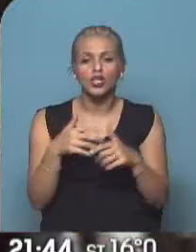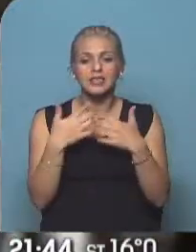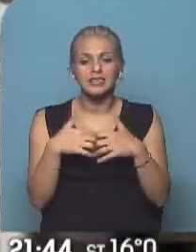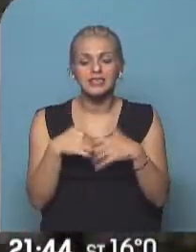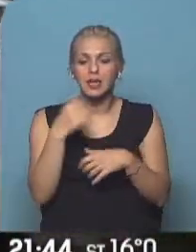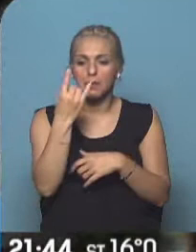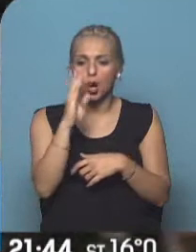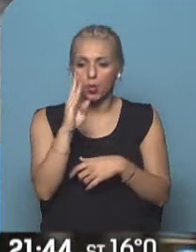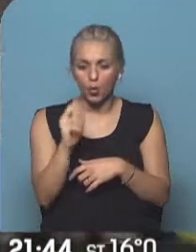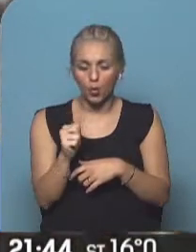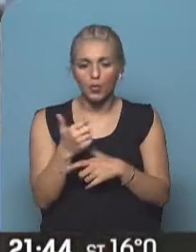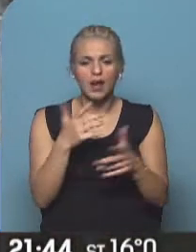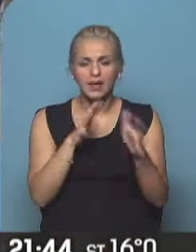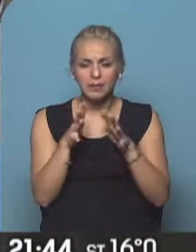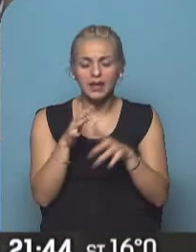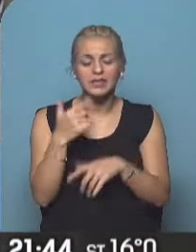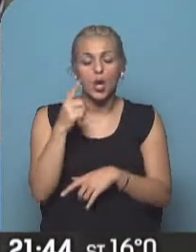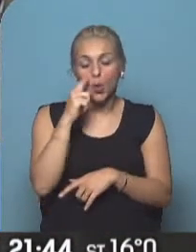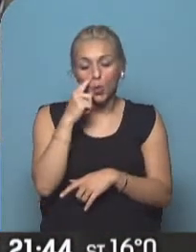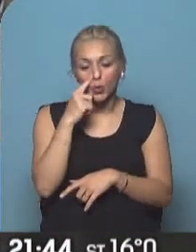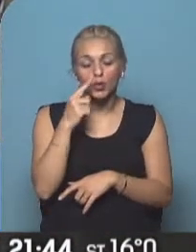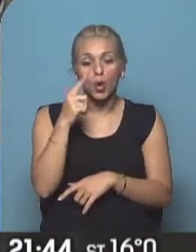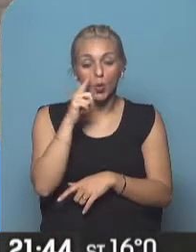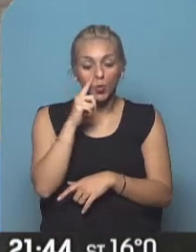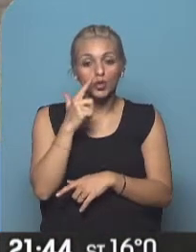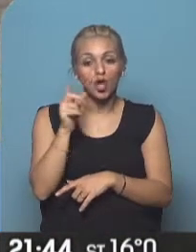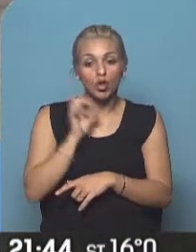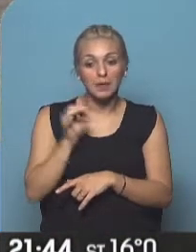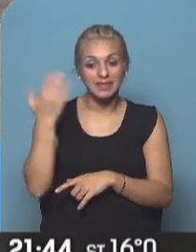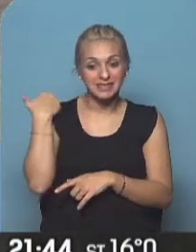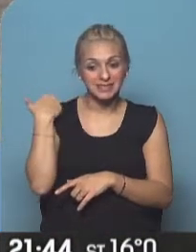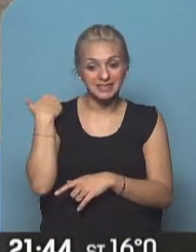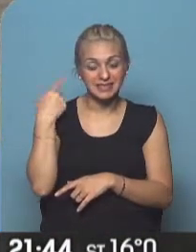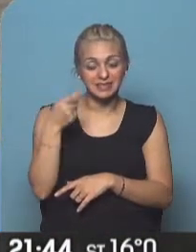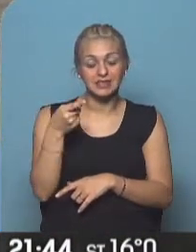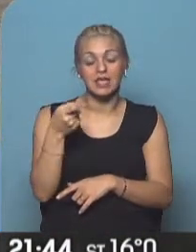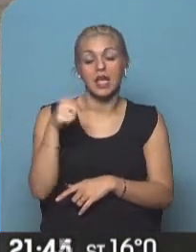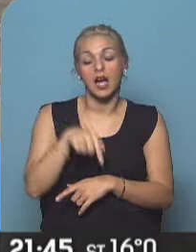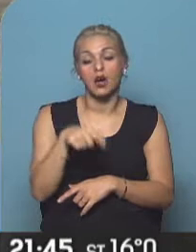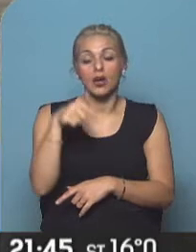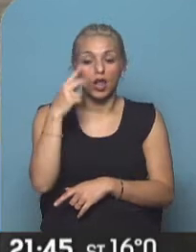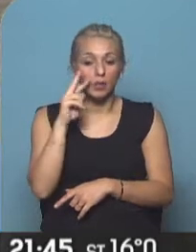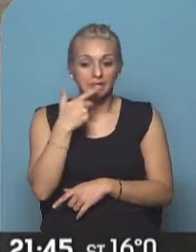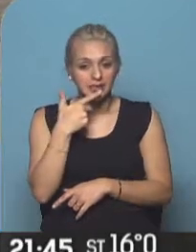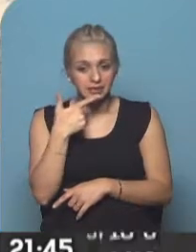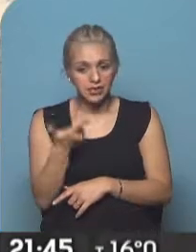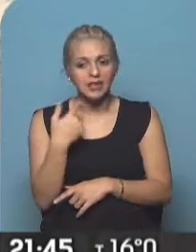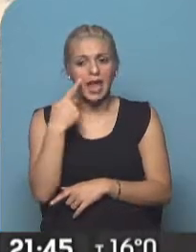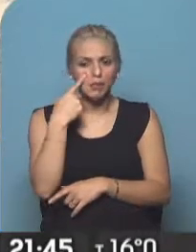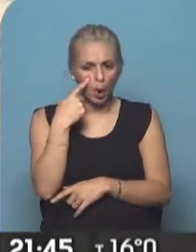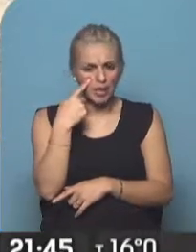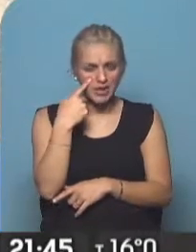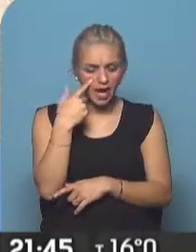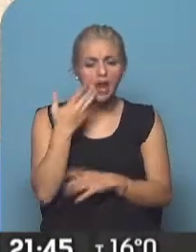comparado con junio del 2016 en junio del 2017 el mercado inmobiliario tuvo un incremento superior al